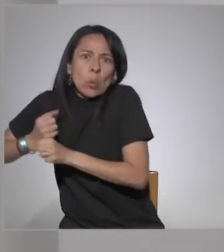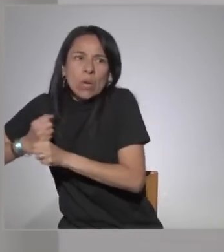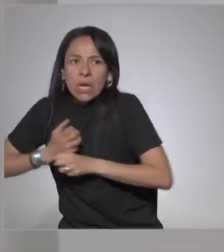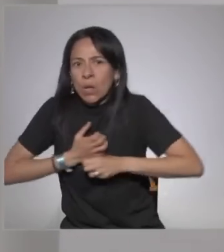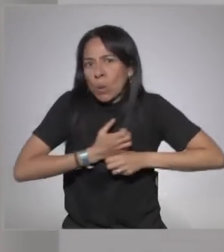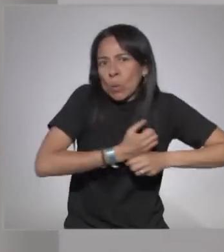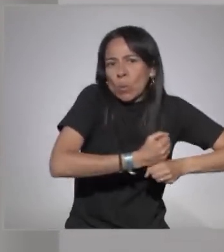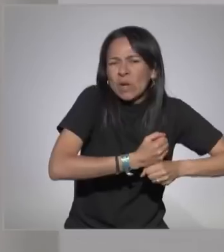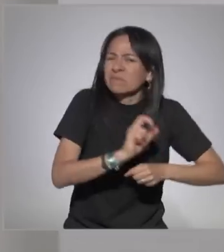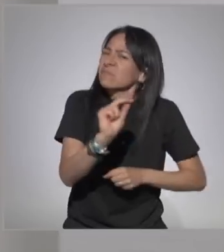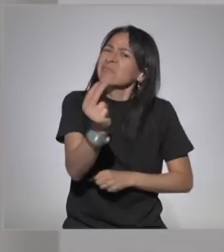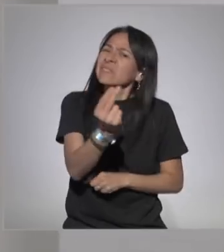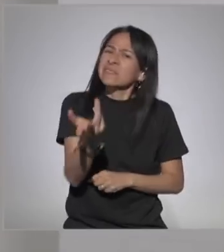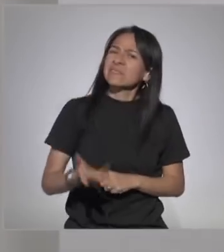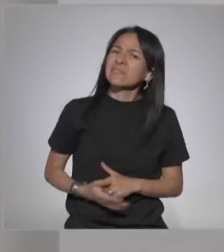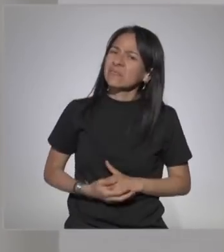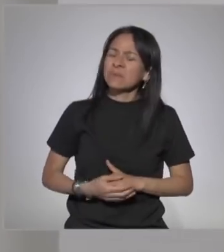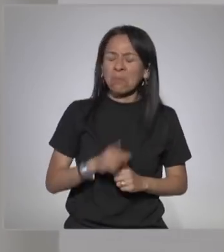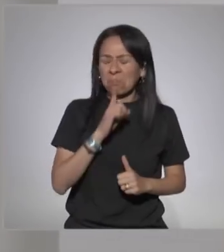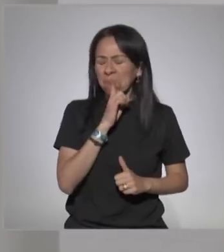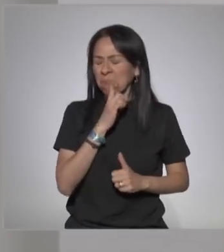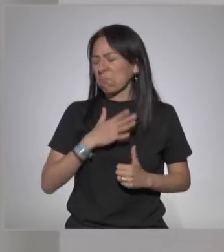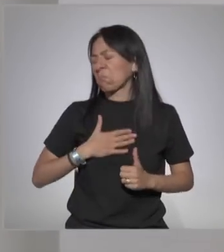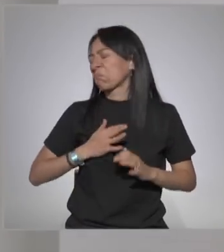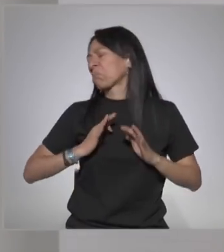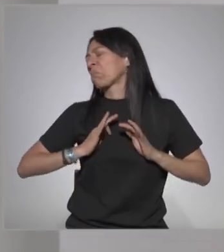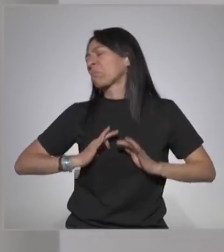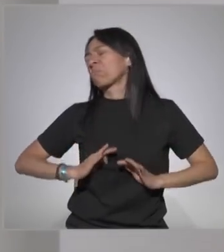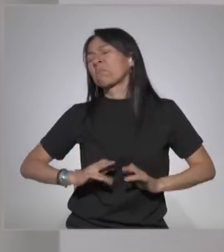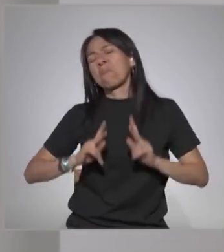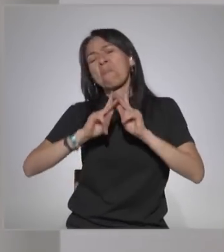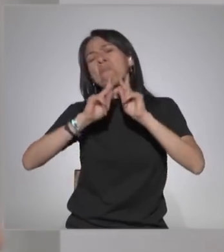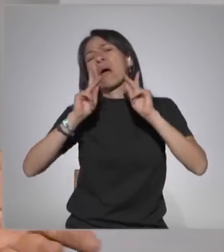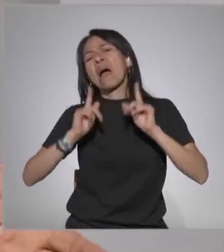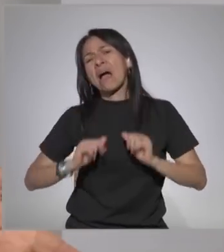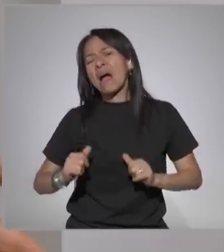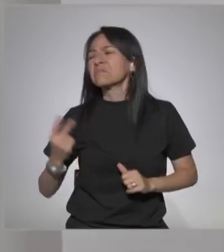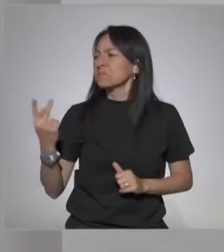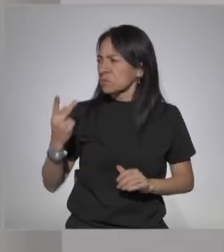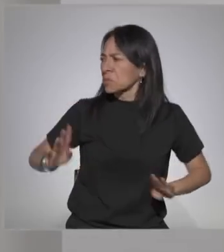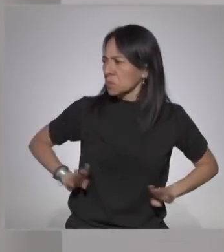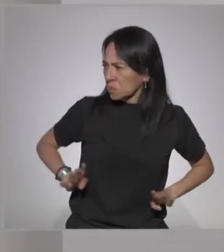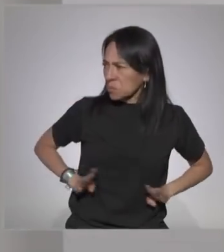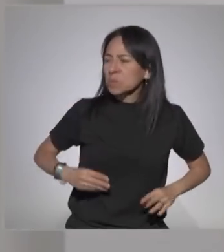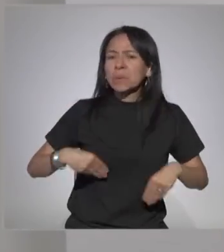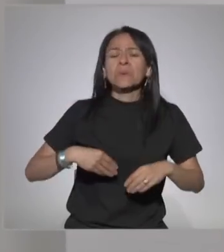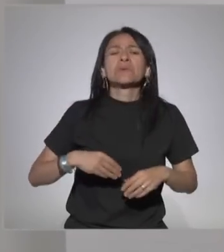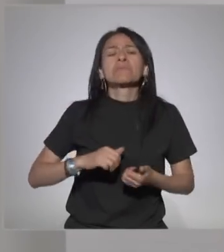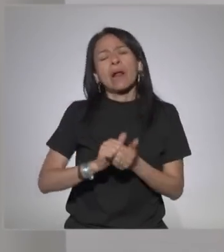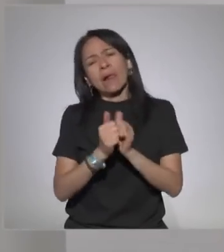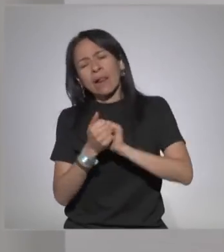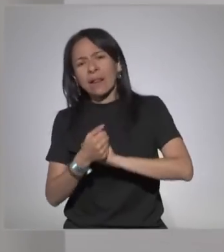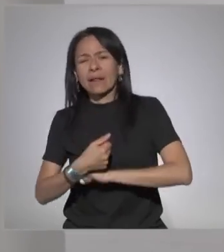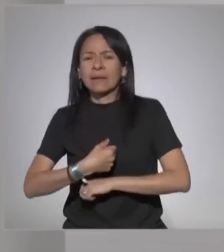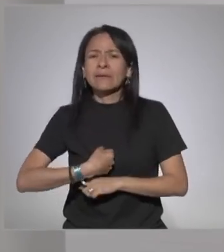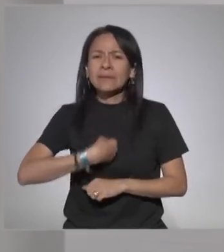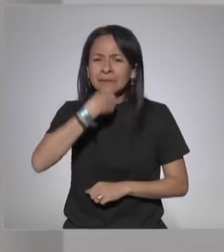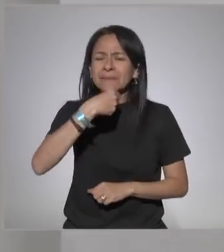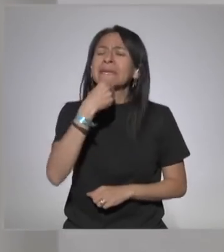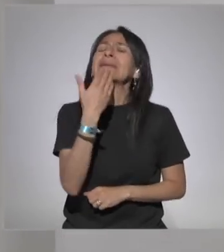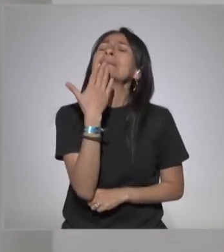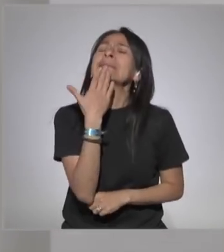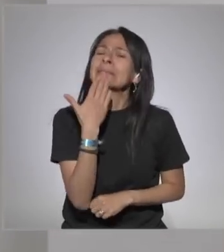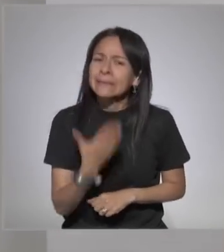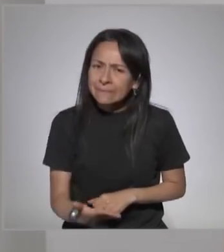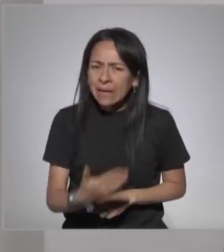más. Y esa idea puede ser vivir en paz, ¿no? Envejecer con la pareja. Está bien porque cada uno de nosotros lo estamos decidiendo.